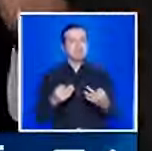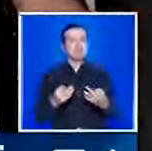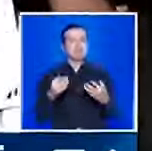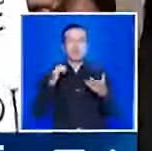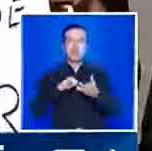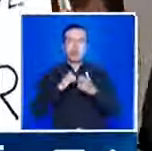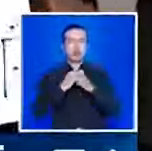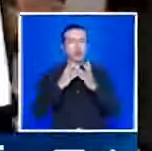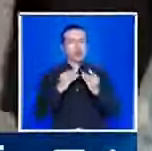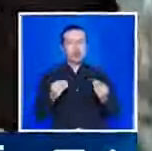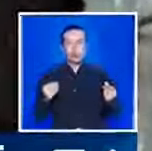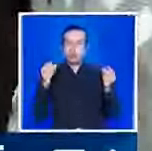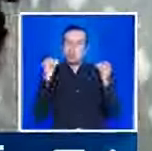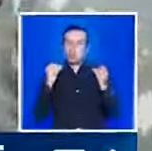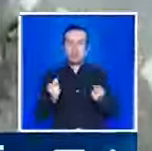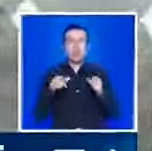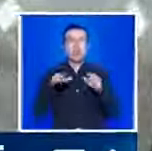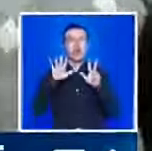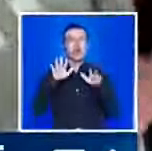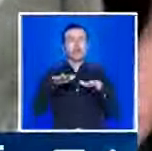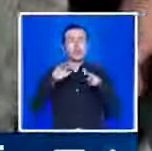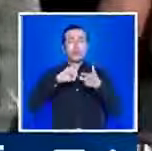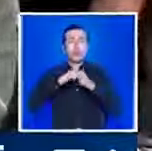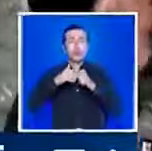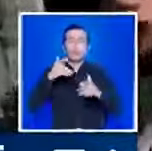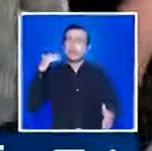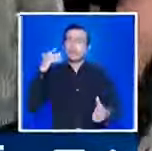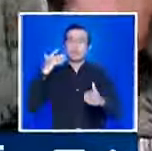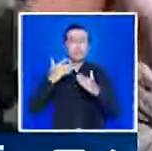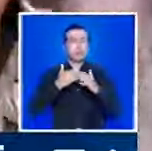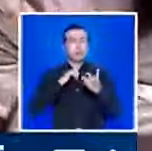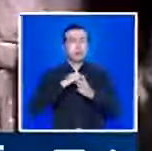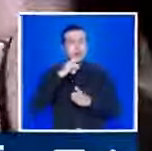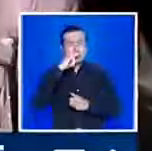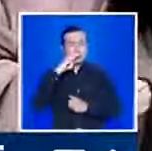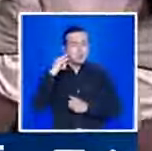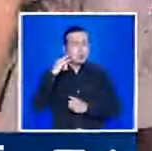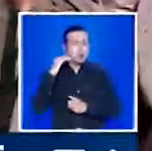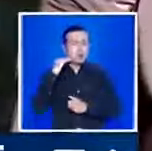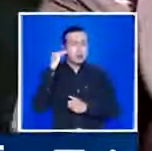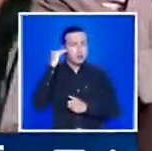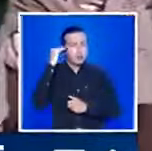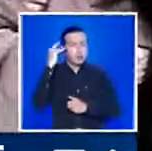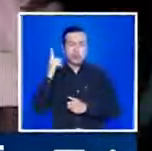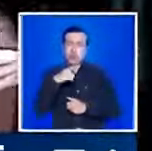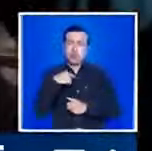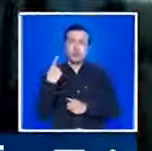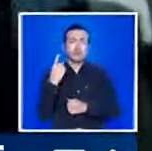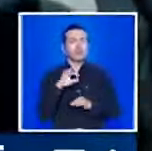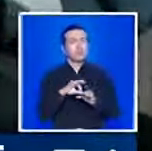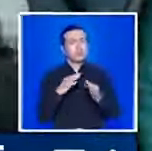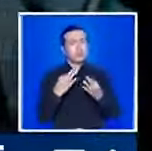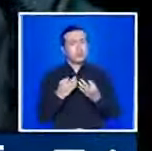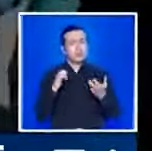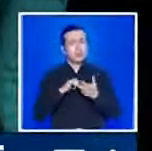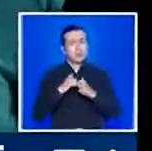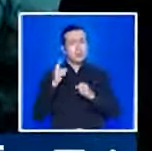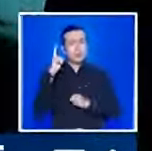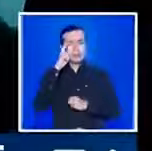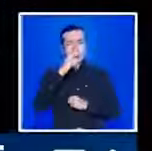solución inmediata. 8 meses de este sufrimiento de nuestros niños, de nuestros adultos mayores y de nosotros como familias. Nos han